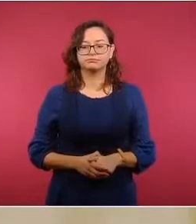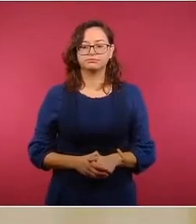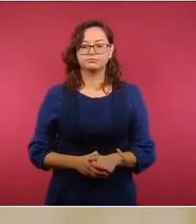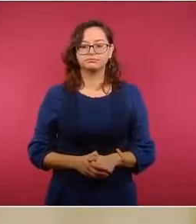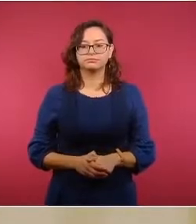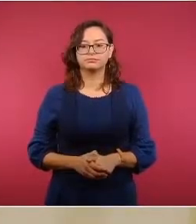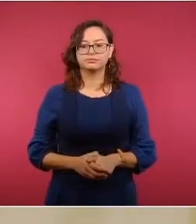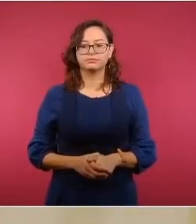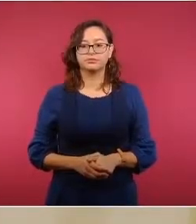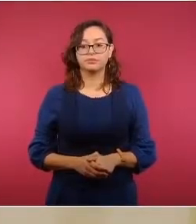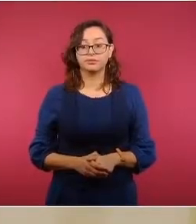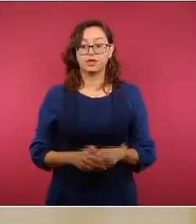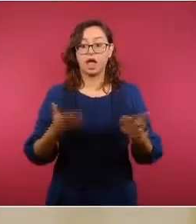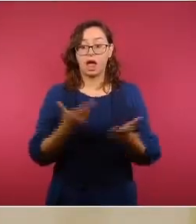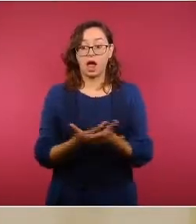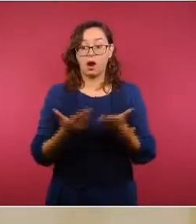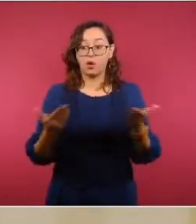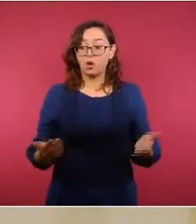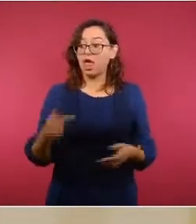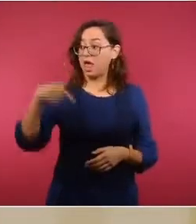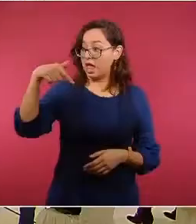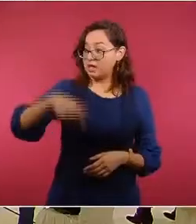una ampliación en este aeropuerto,